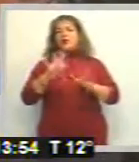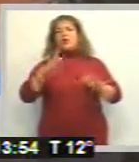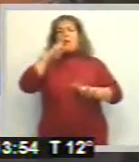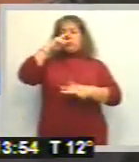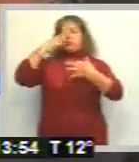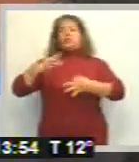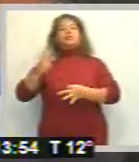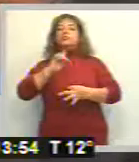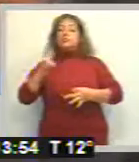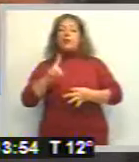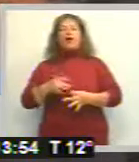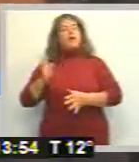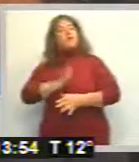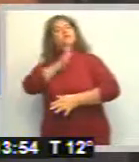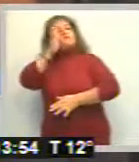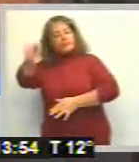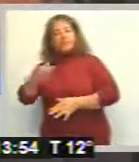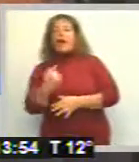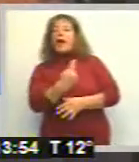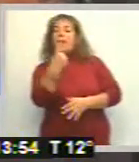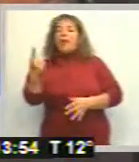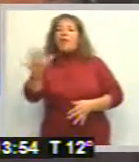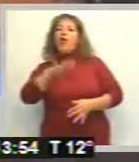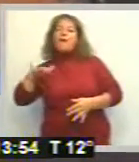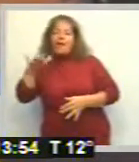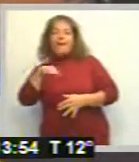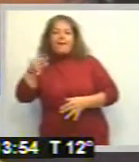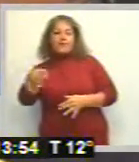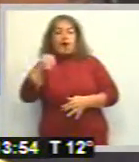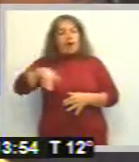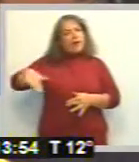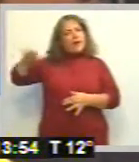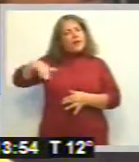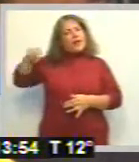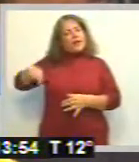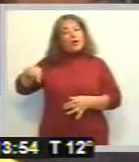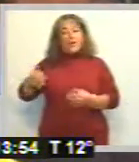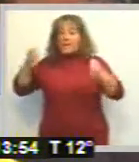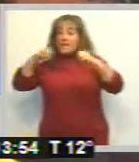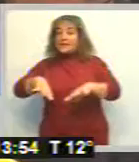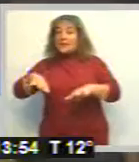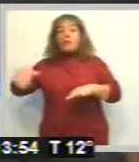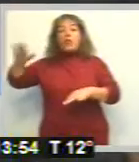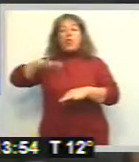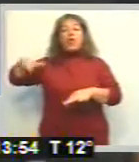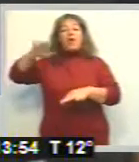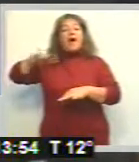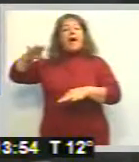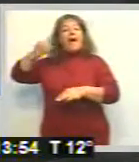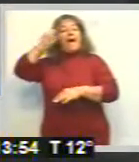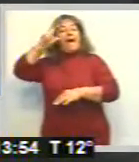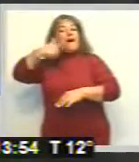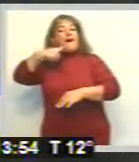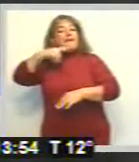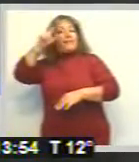campo a ver cómo estamos avanzando en cada uno de los en cada una de las áreas. ¿Hoy en qué zona van a estar? Empezamos por zona este y termina en la zona sur de la